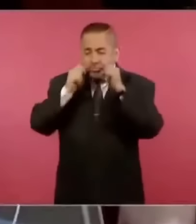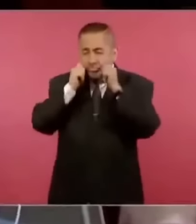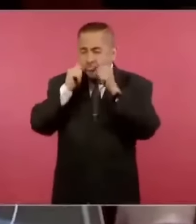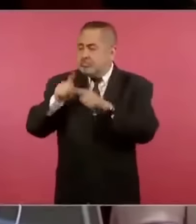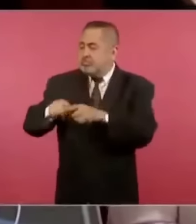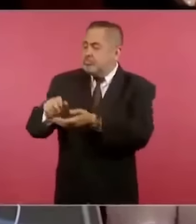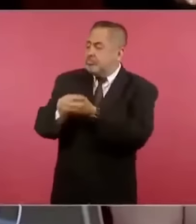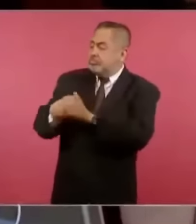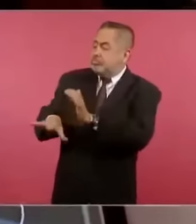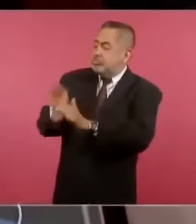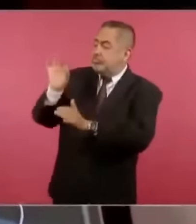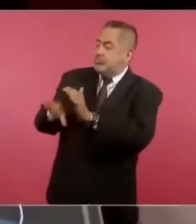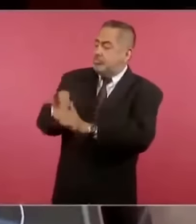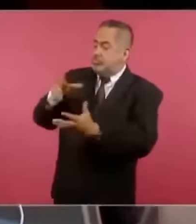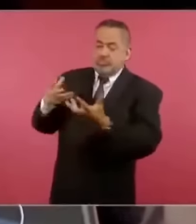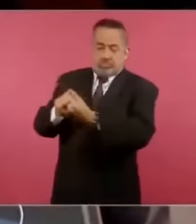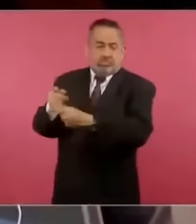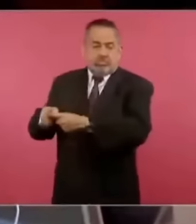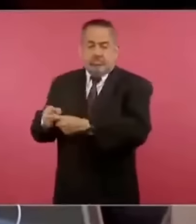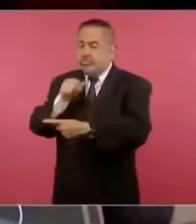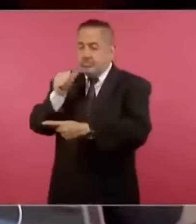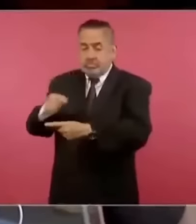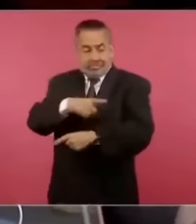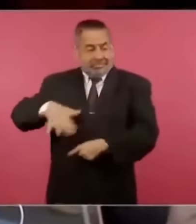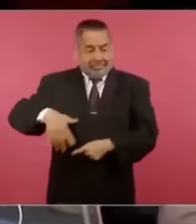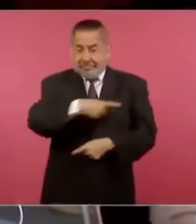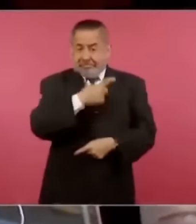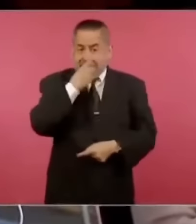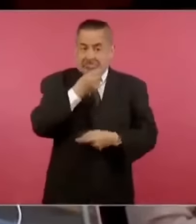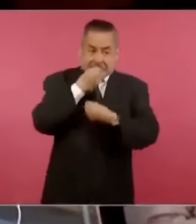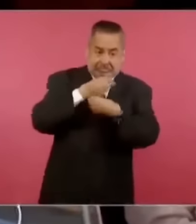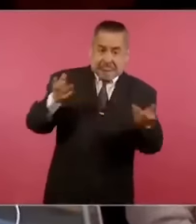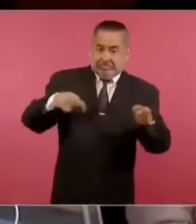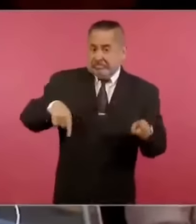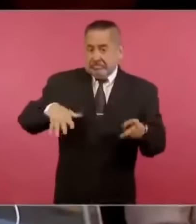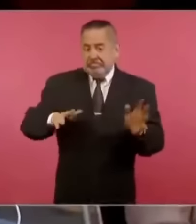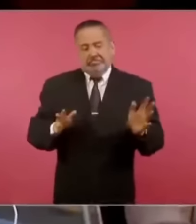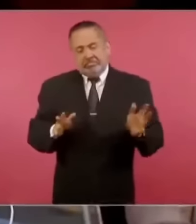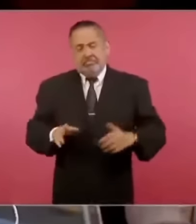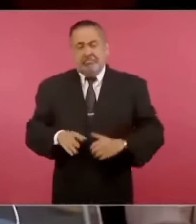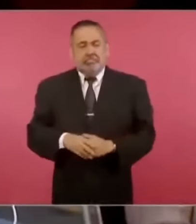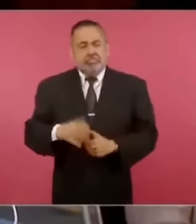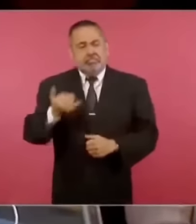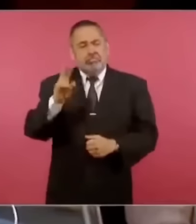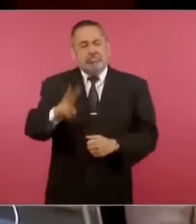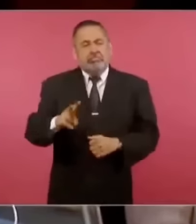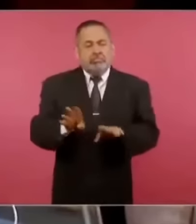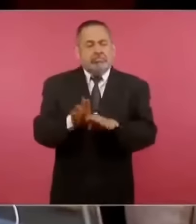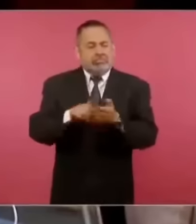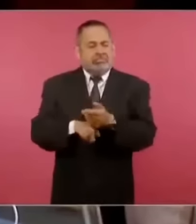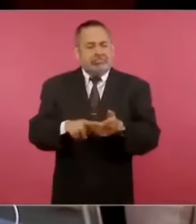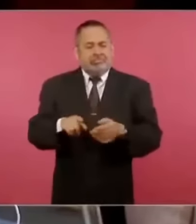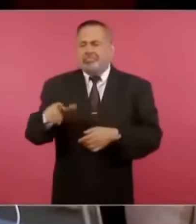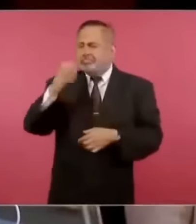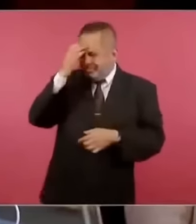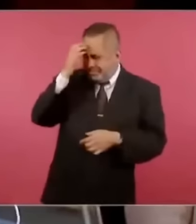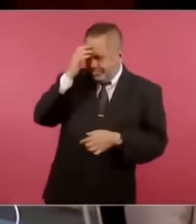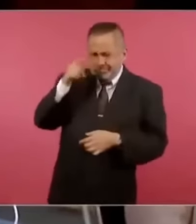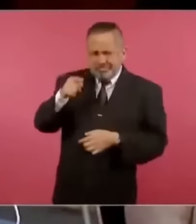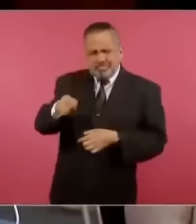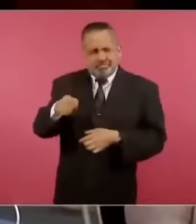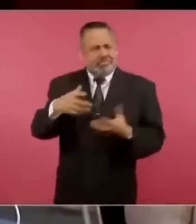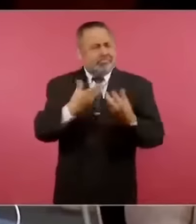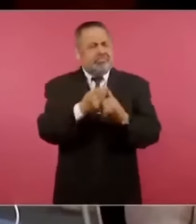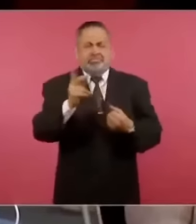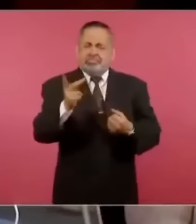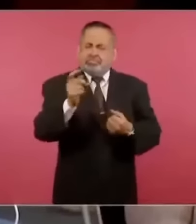tómbolas. O sea, eso lo acaban de decir en una entrevista. Y sí, o sea, reconoce su amistad con el